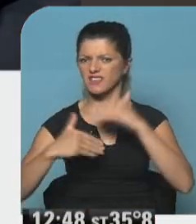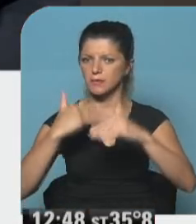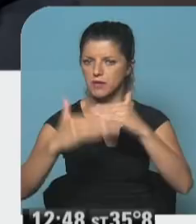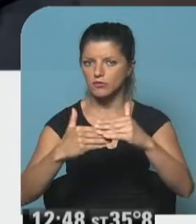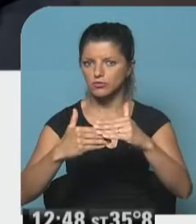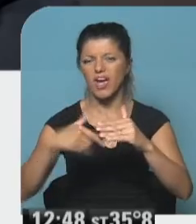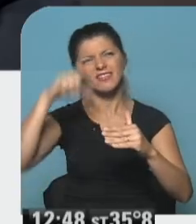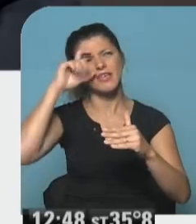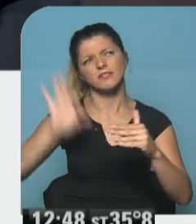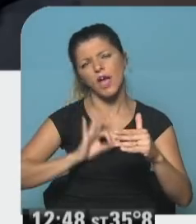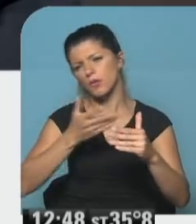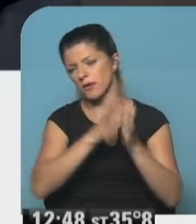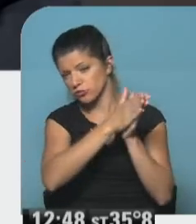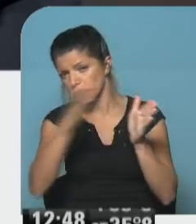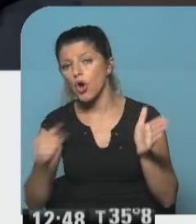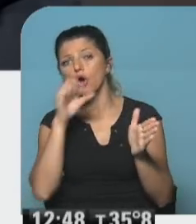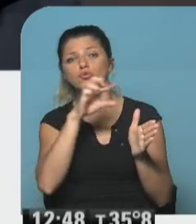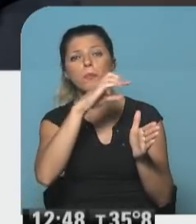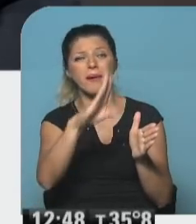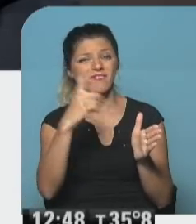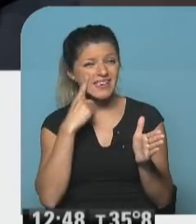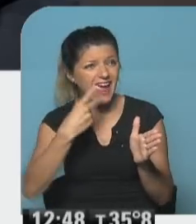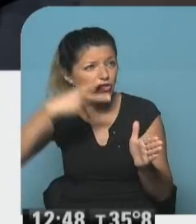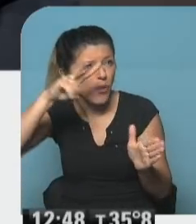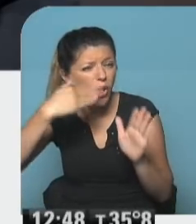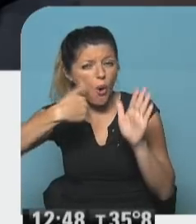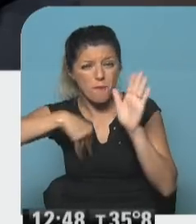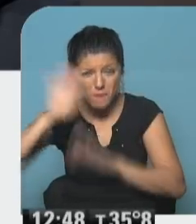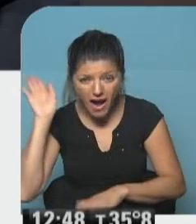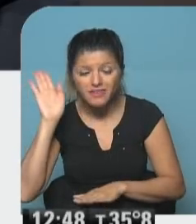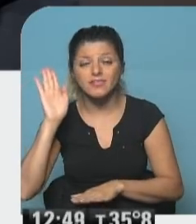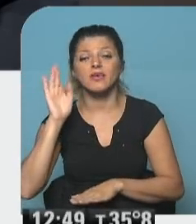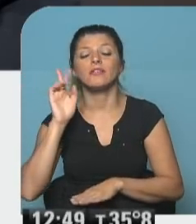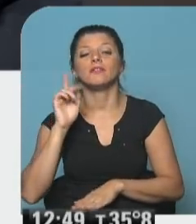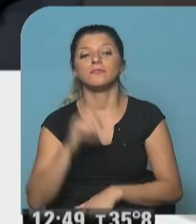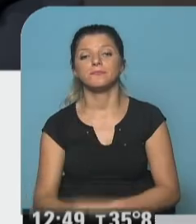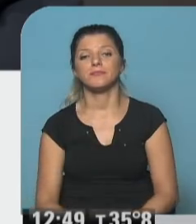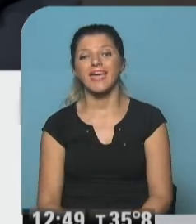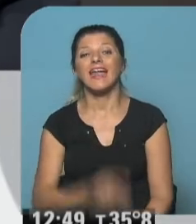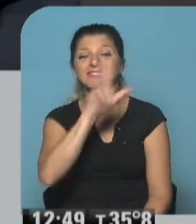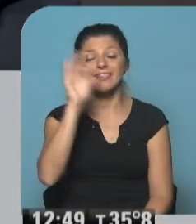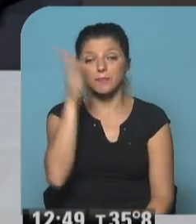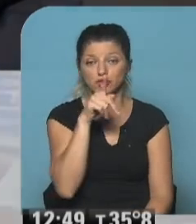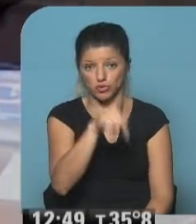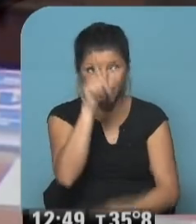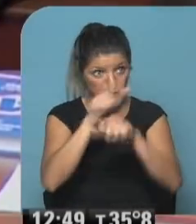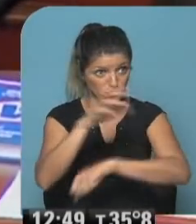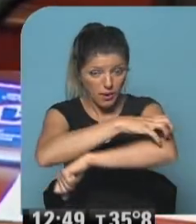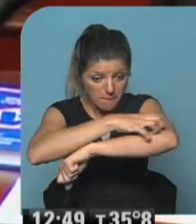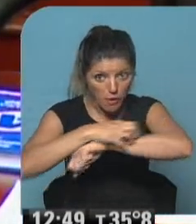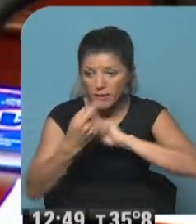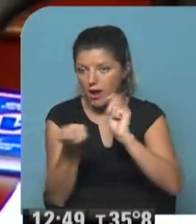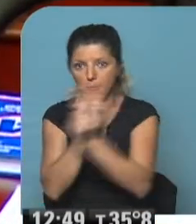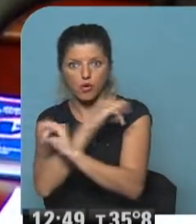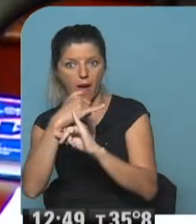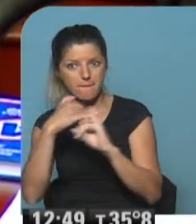una década el PBI más que se haya duplicado, que haya sacado de la pobreza al 30% de los peruanos, más o